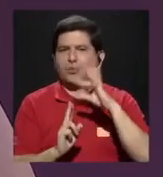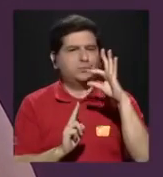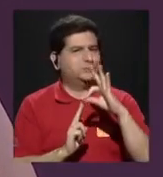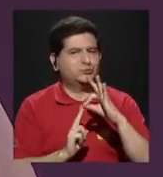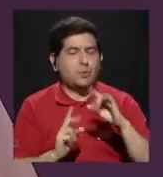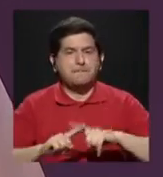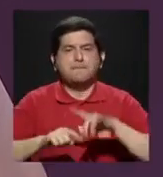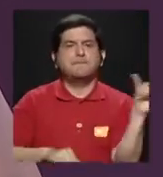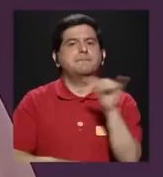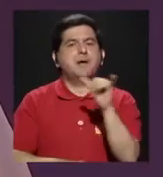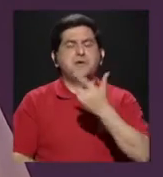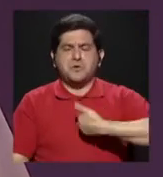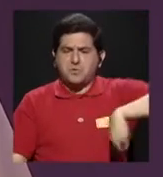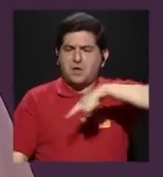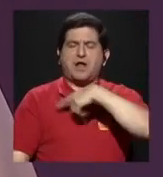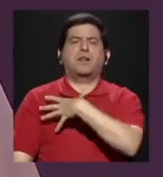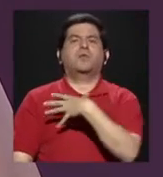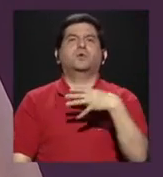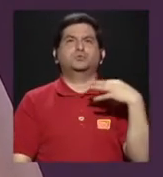Pero también